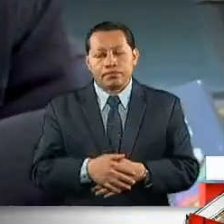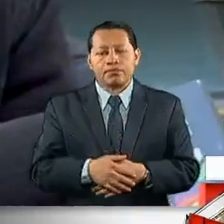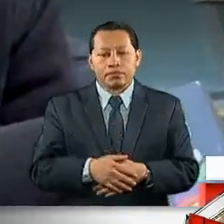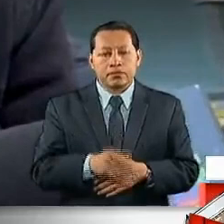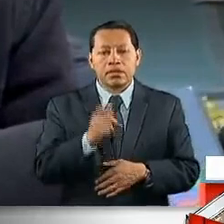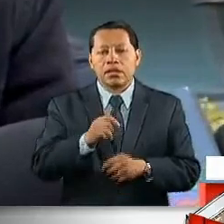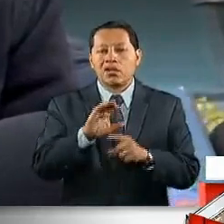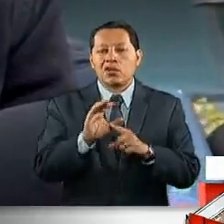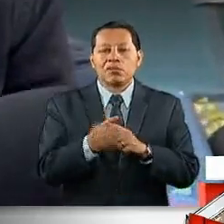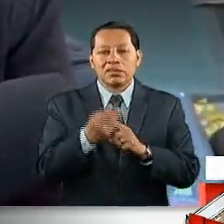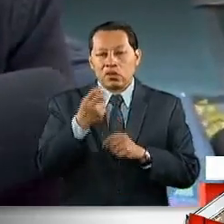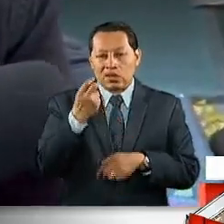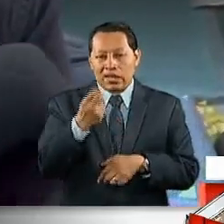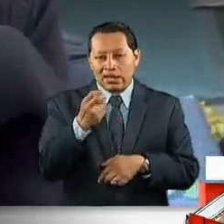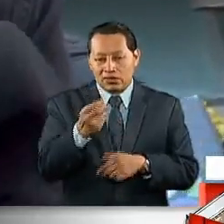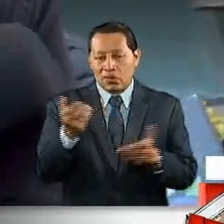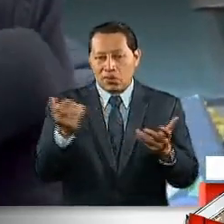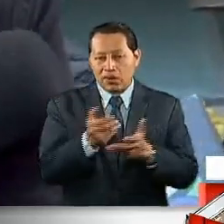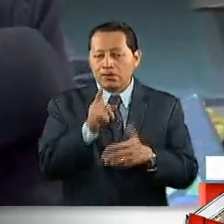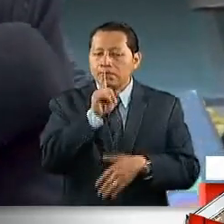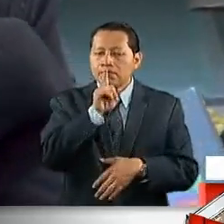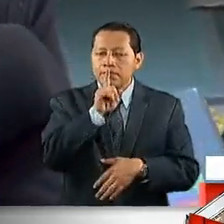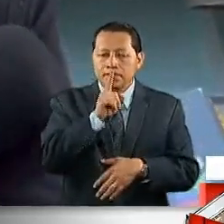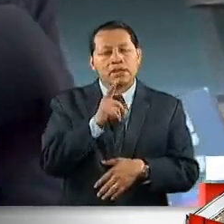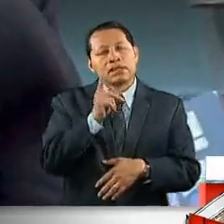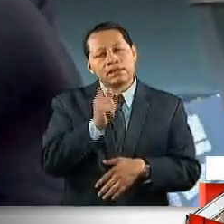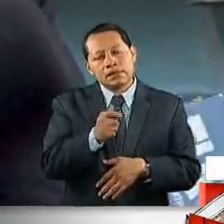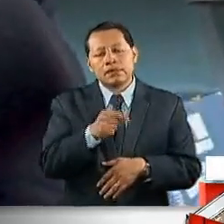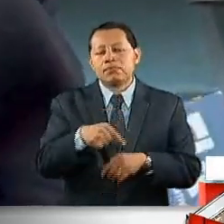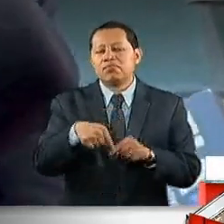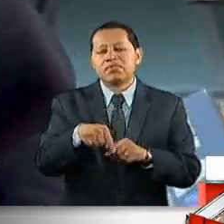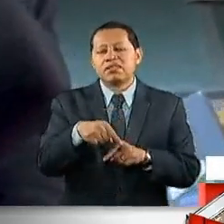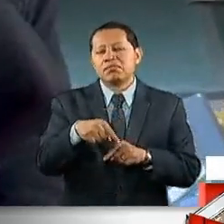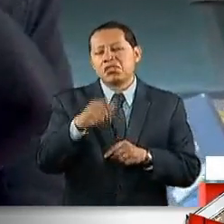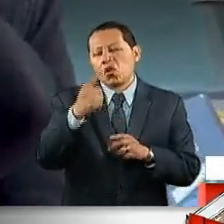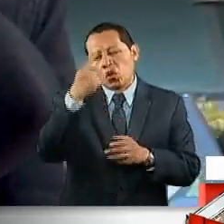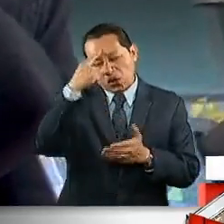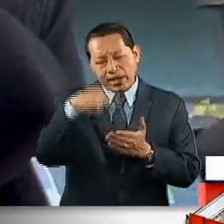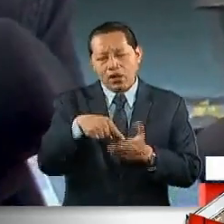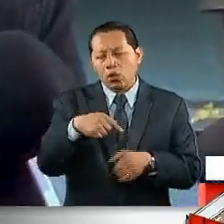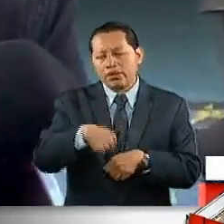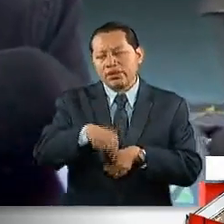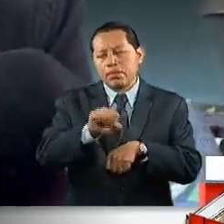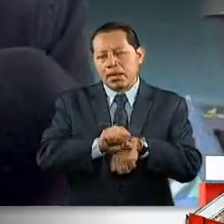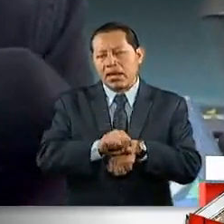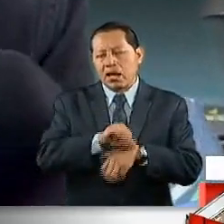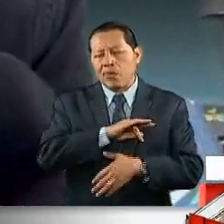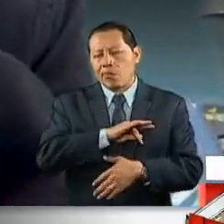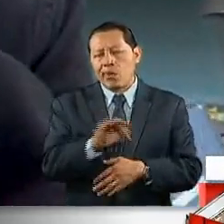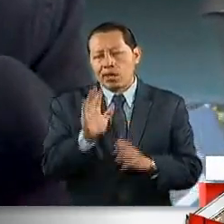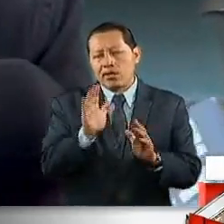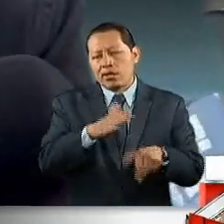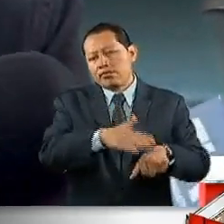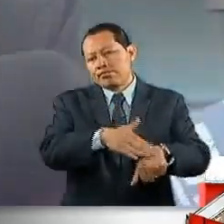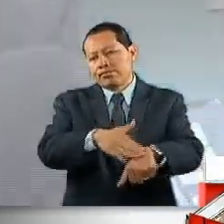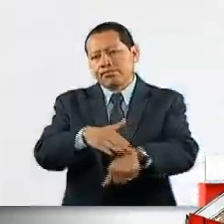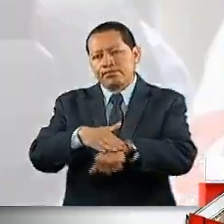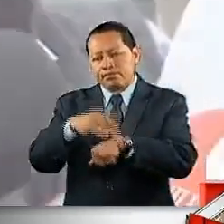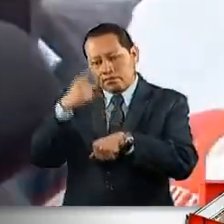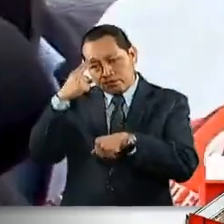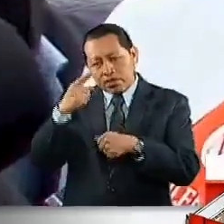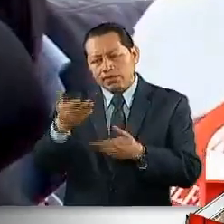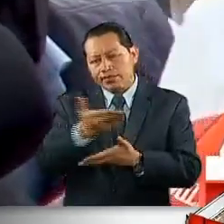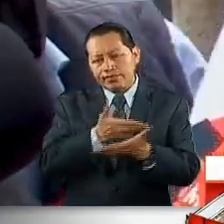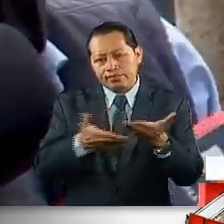comisiones no actúan así. Y en todo caso, yo creo que esta semana convocan para que puedan ya deliberar.